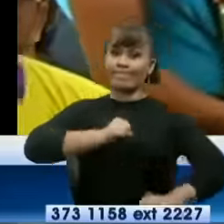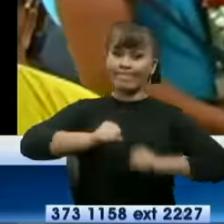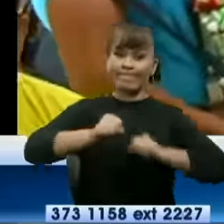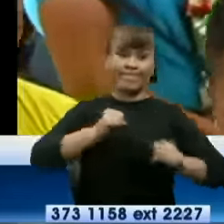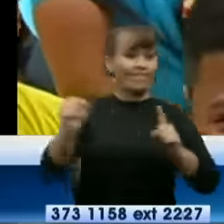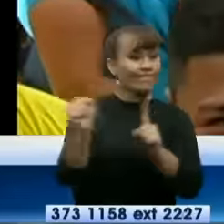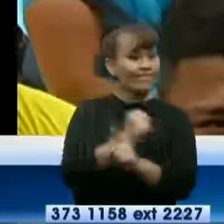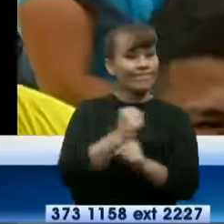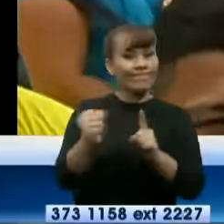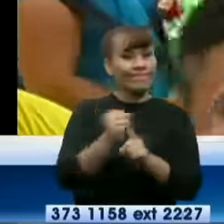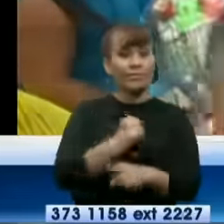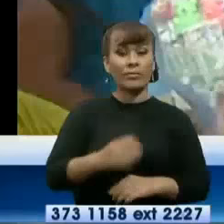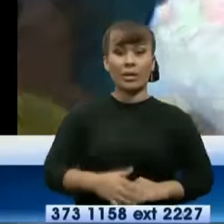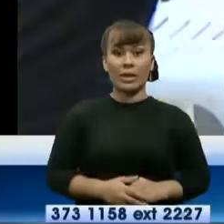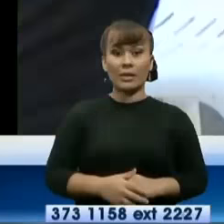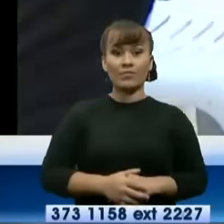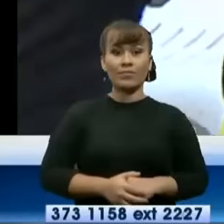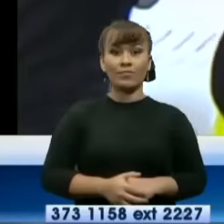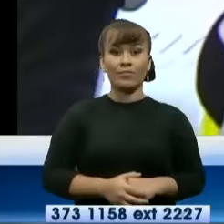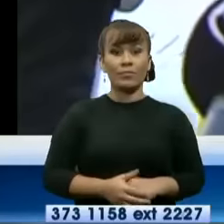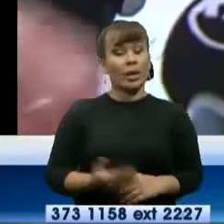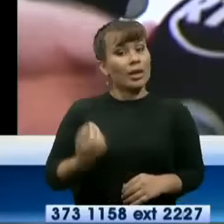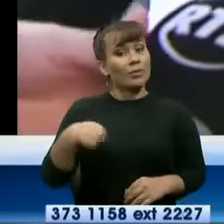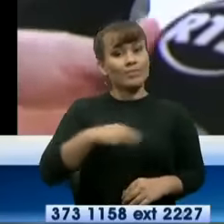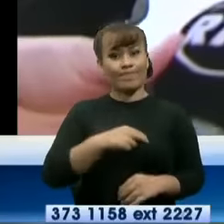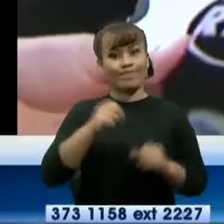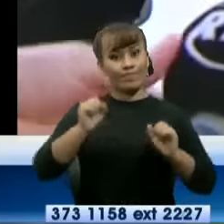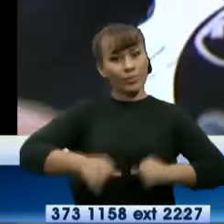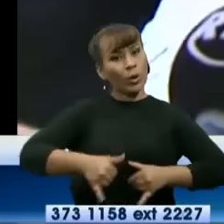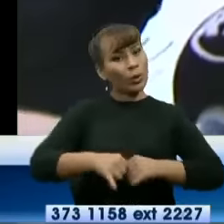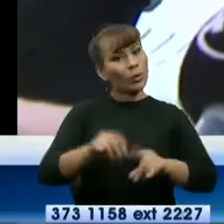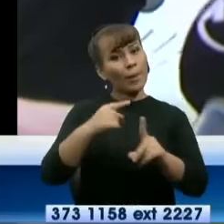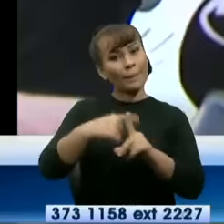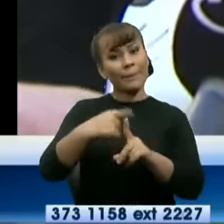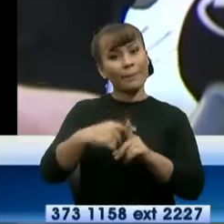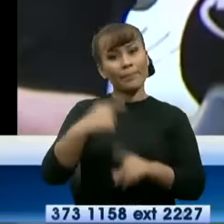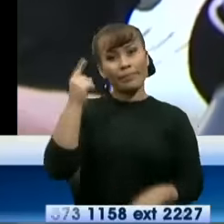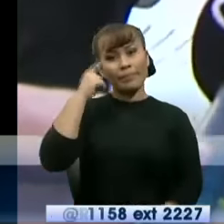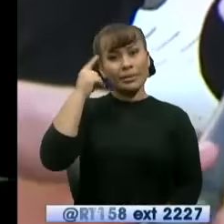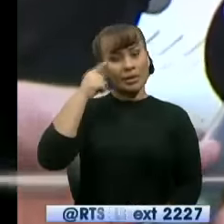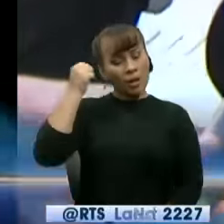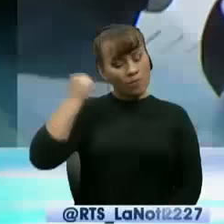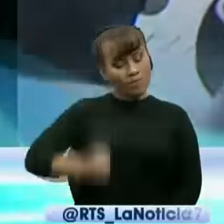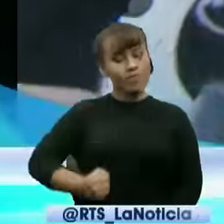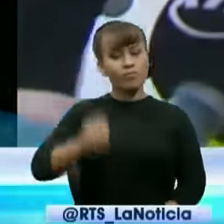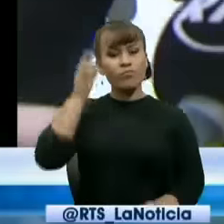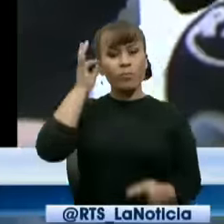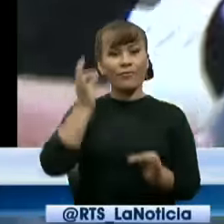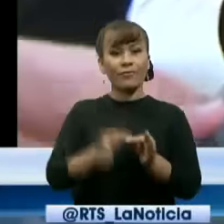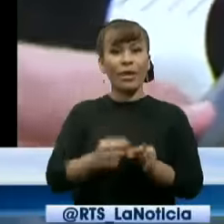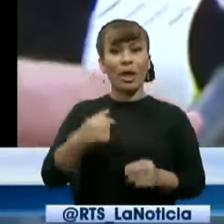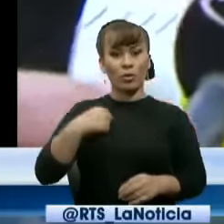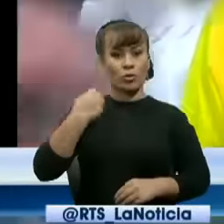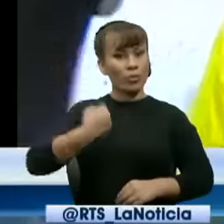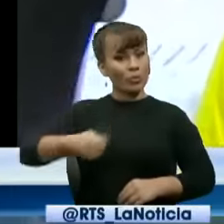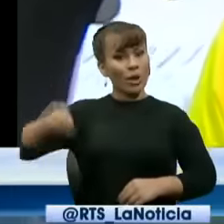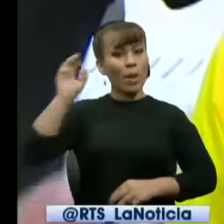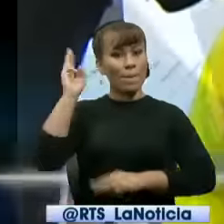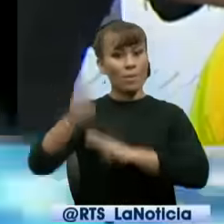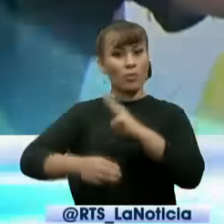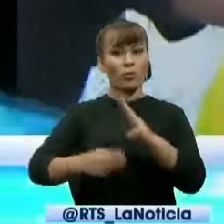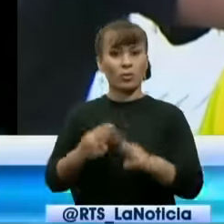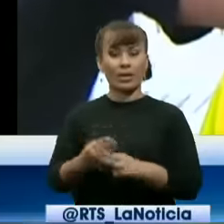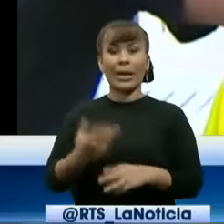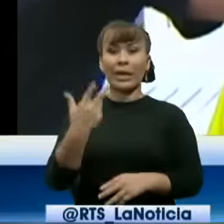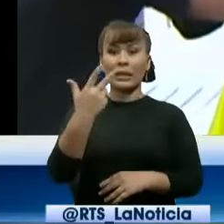objetivo. No, ahí con optimismo igual, vamos punteros todavía, hay que meterle fe que vamos al Mundial por buen camino todavía. Peso de los